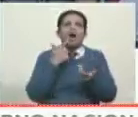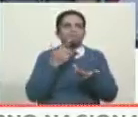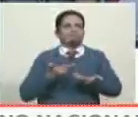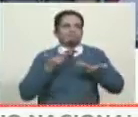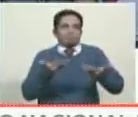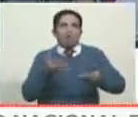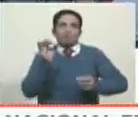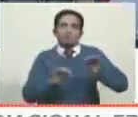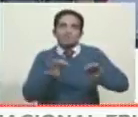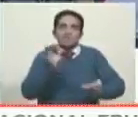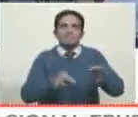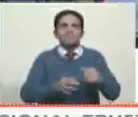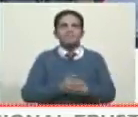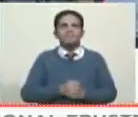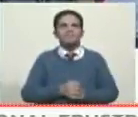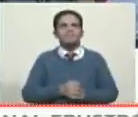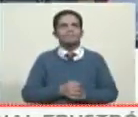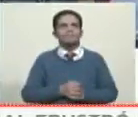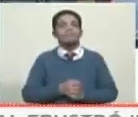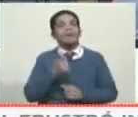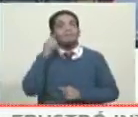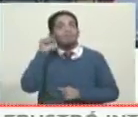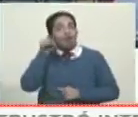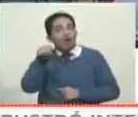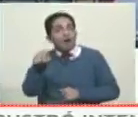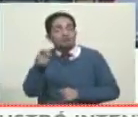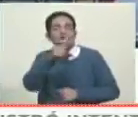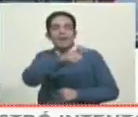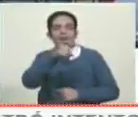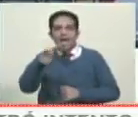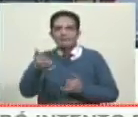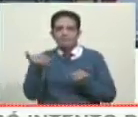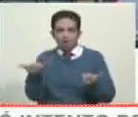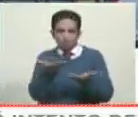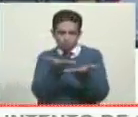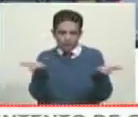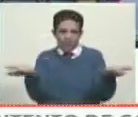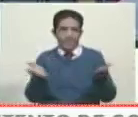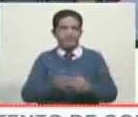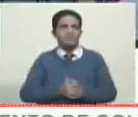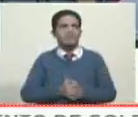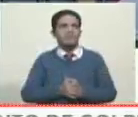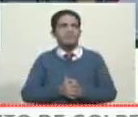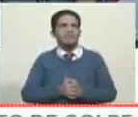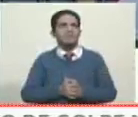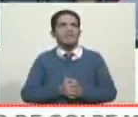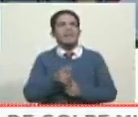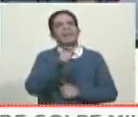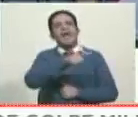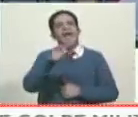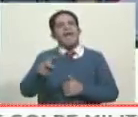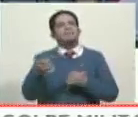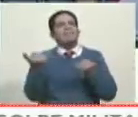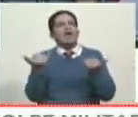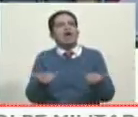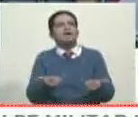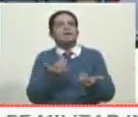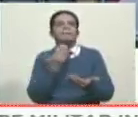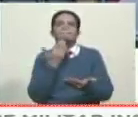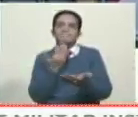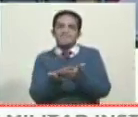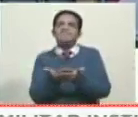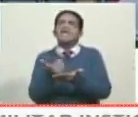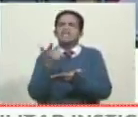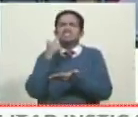por esto es a esta gente que hoy hermanos y hermanas de guárico que hoy piden invasión